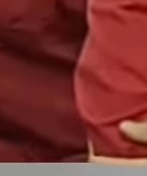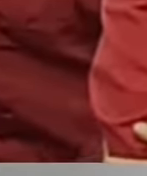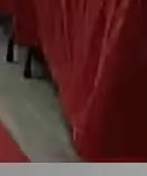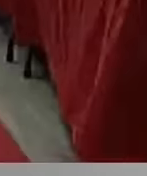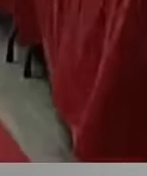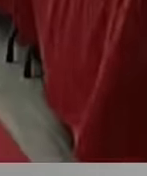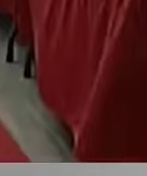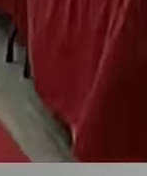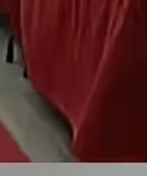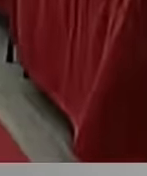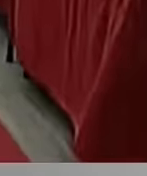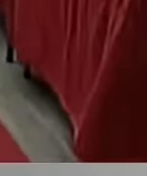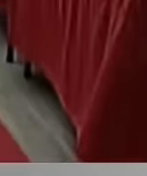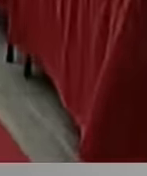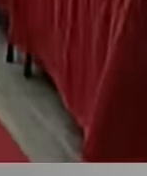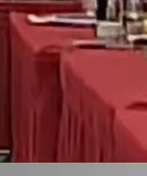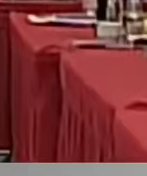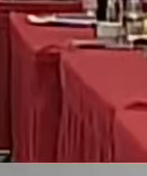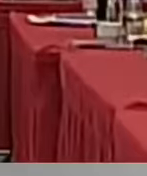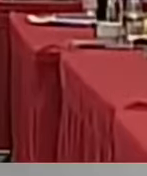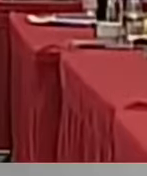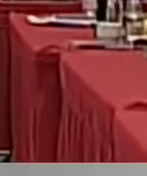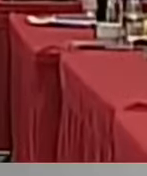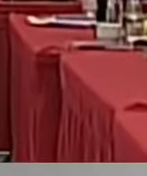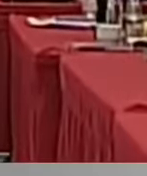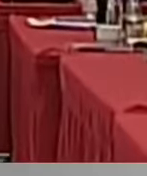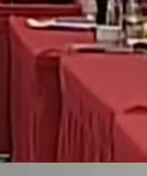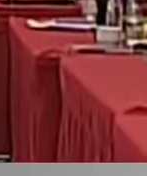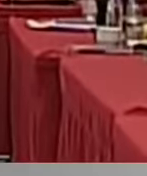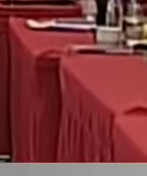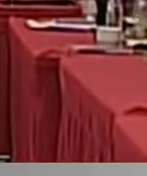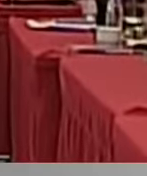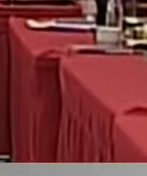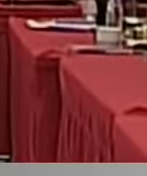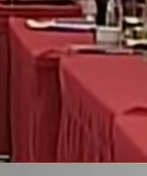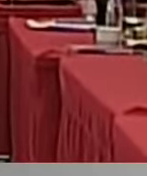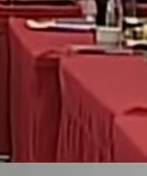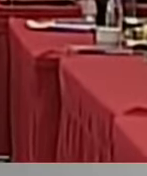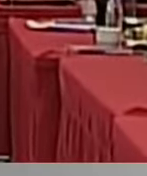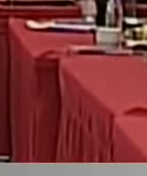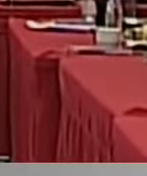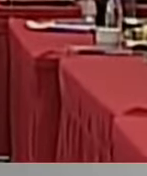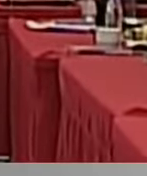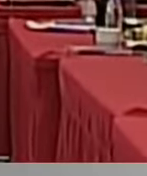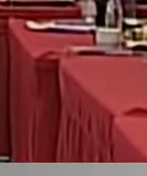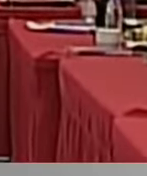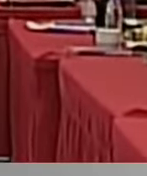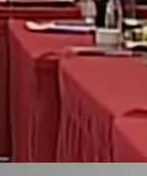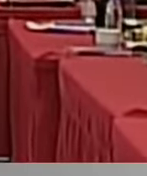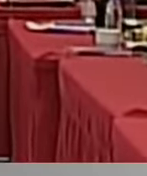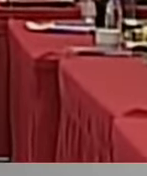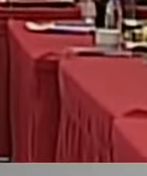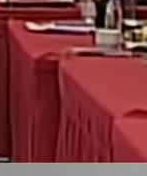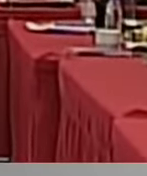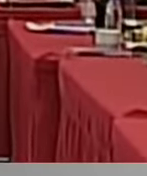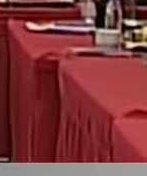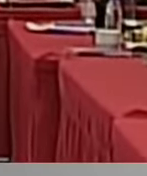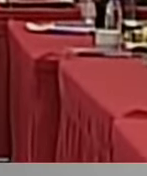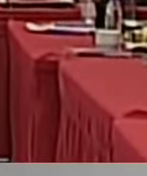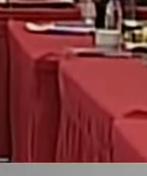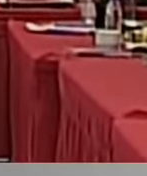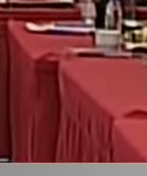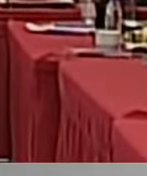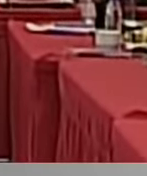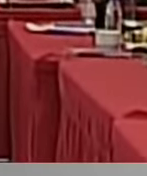Saludamos acá, nos encontramos en el estado Carabobo, donde nació la patria, y vinimos